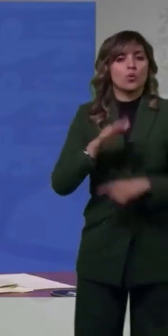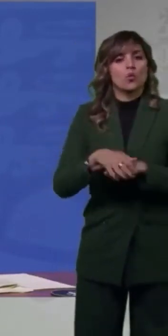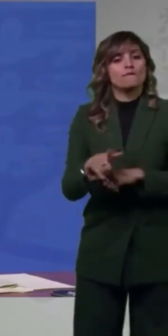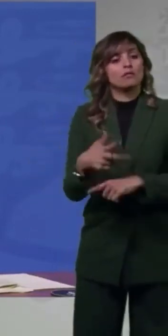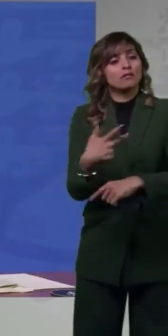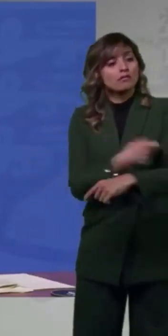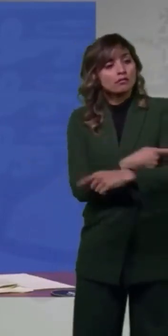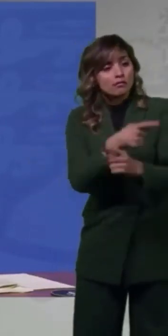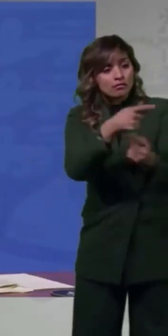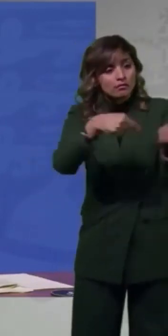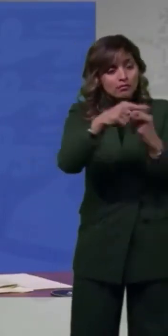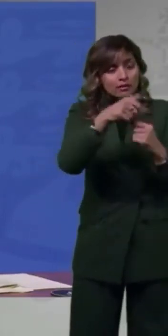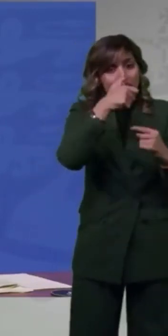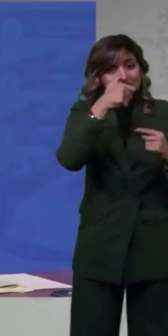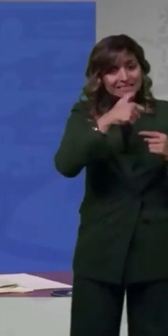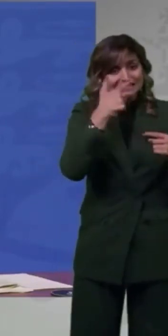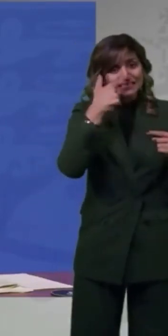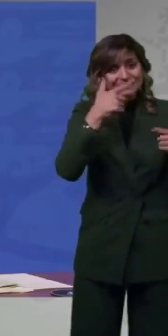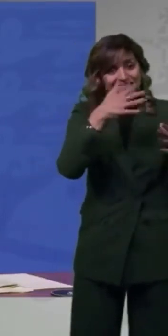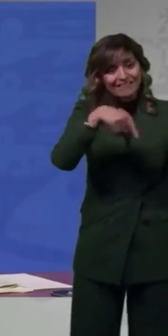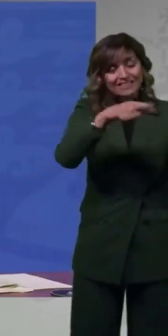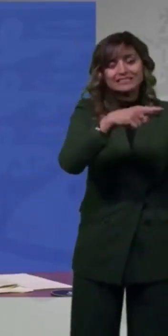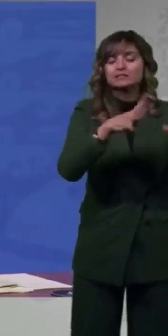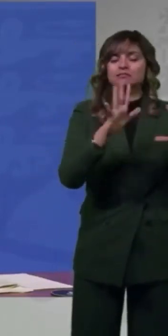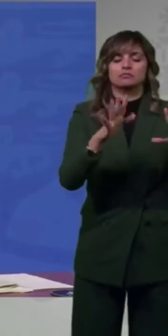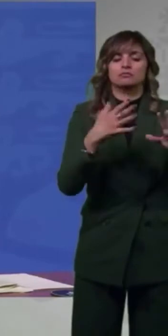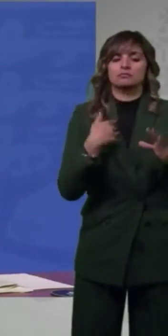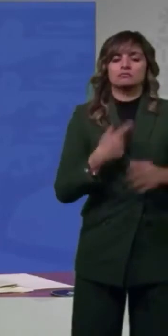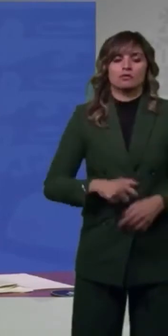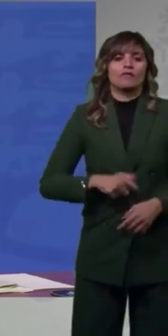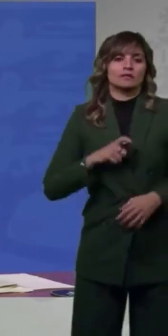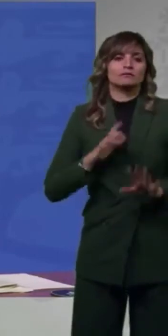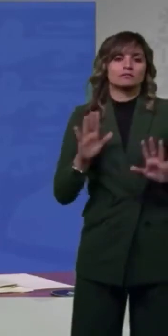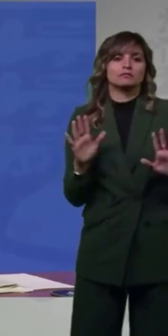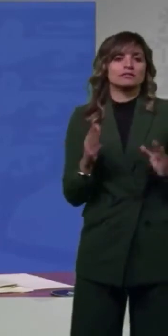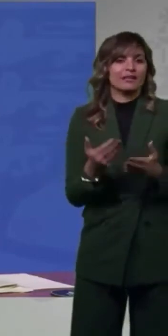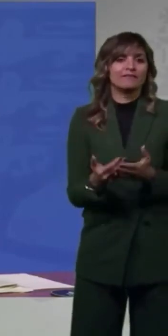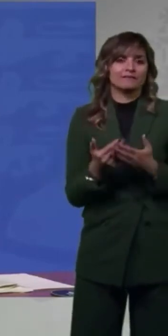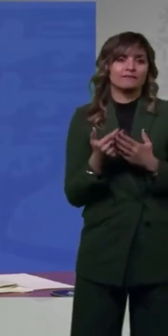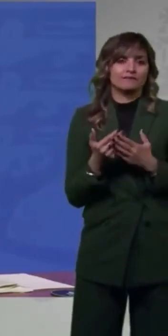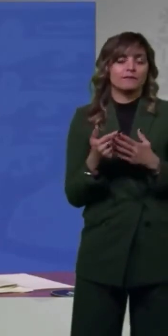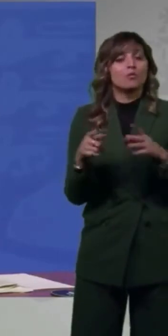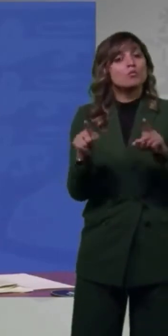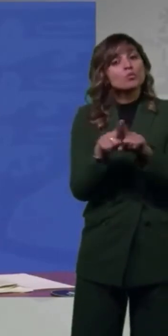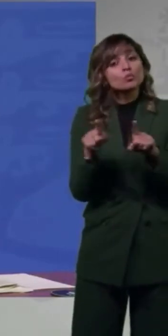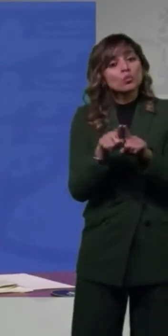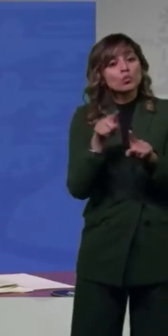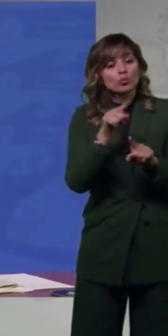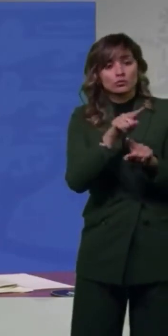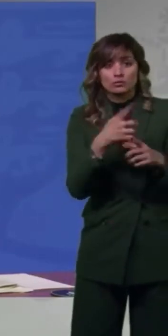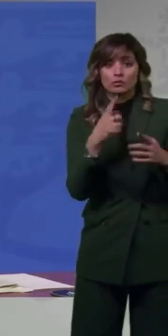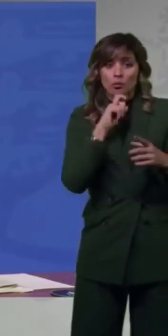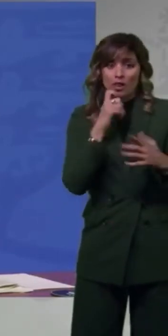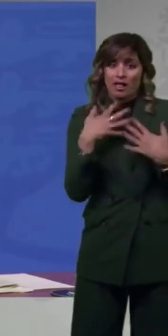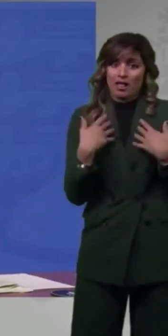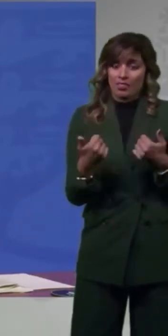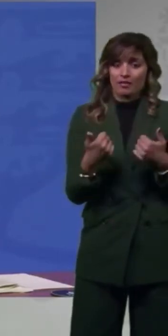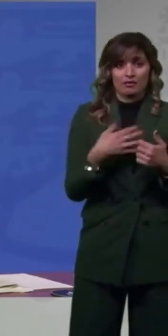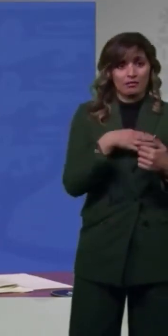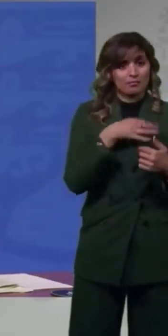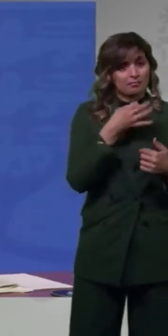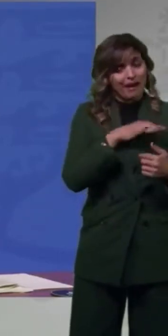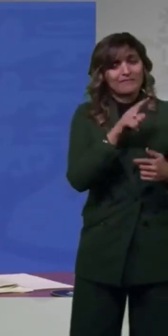sin embargo el panel se negó a recomendar refuerzos para menores de 40 años diciendo que no había encontrado evidencia sólida